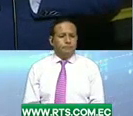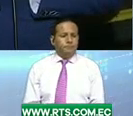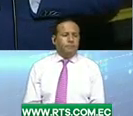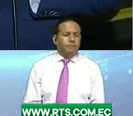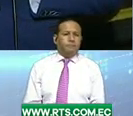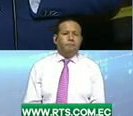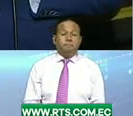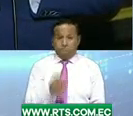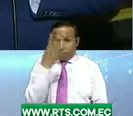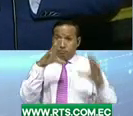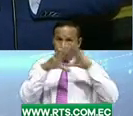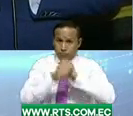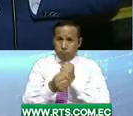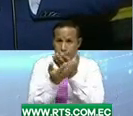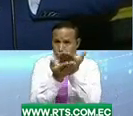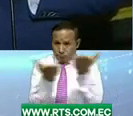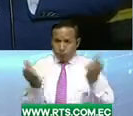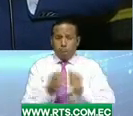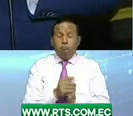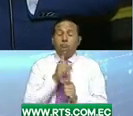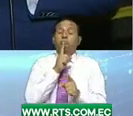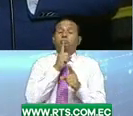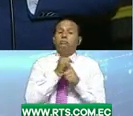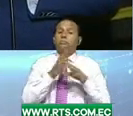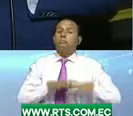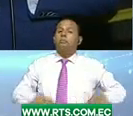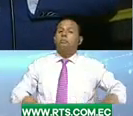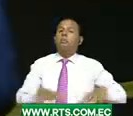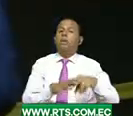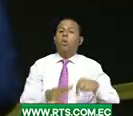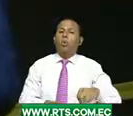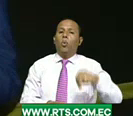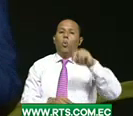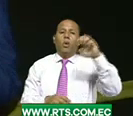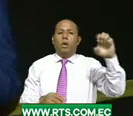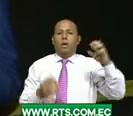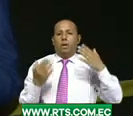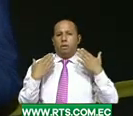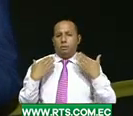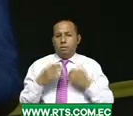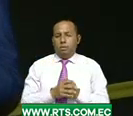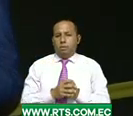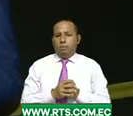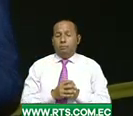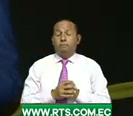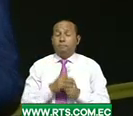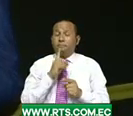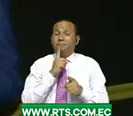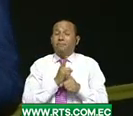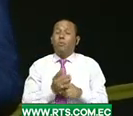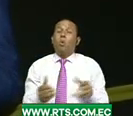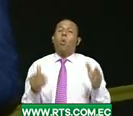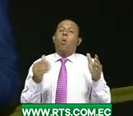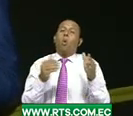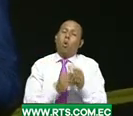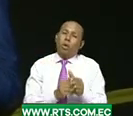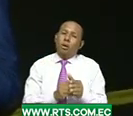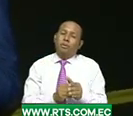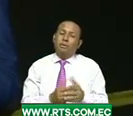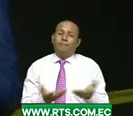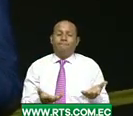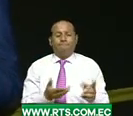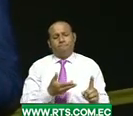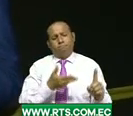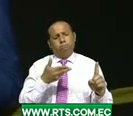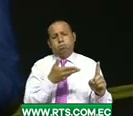Buenas noches, Ana, amables televidentes. Así es, estamos en el noroeste de Guayaquil, donde lamentablemente se ha registrado otro hecho